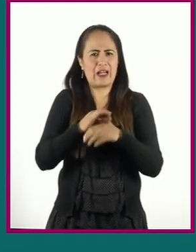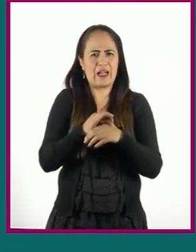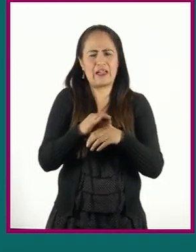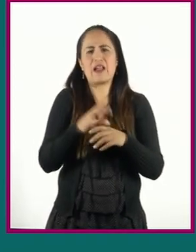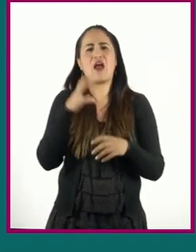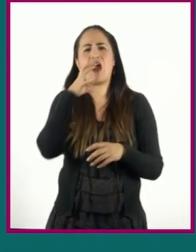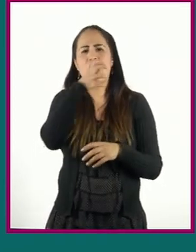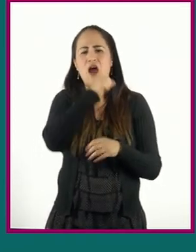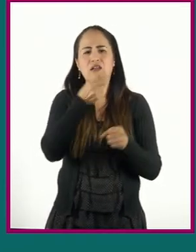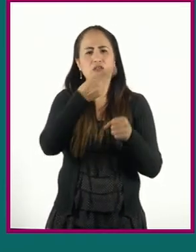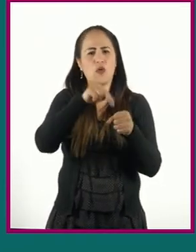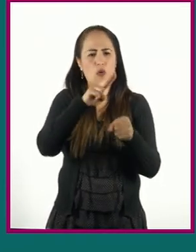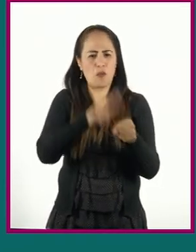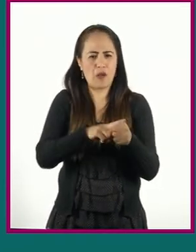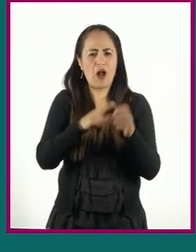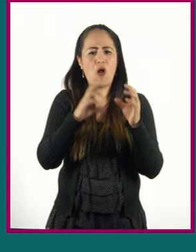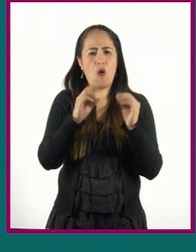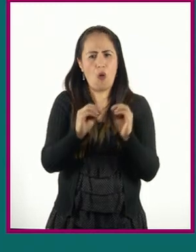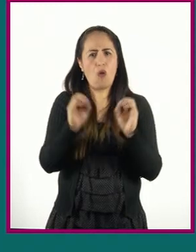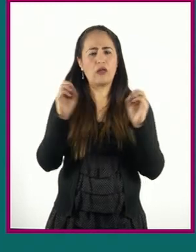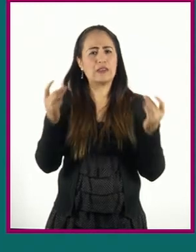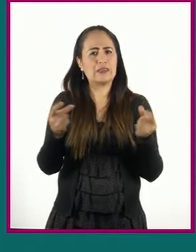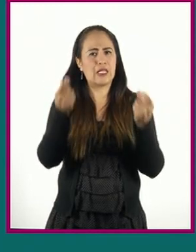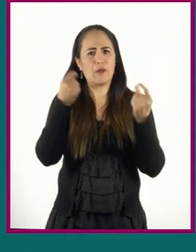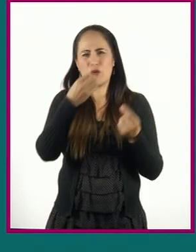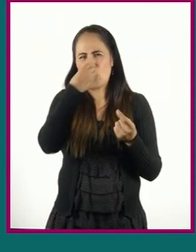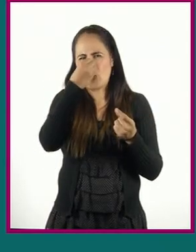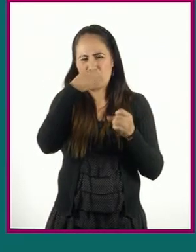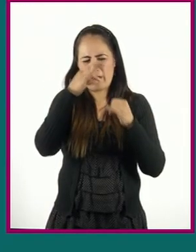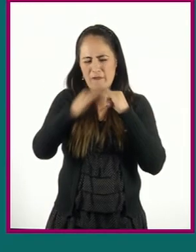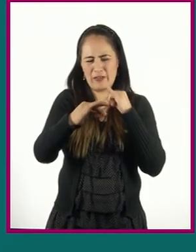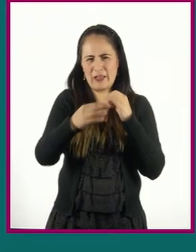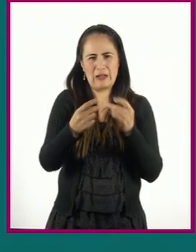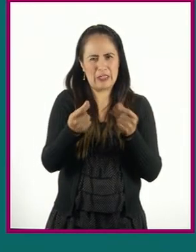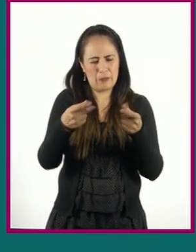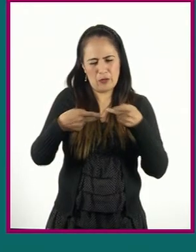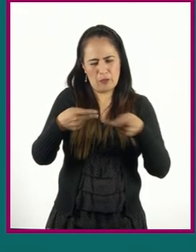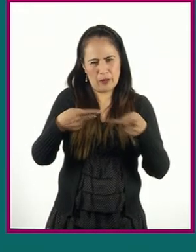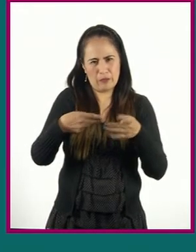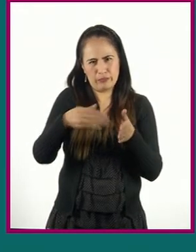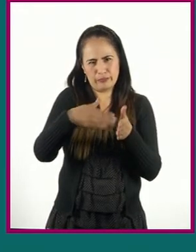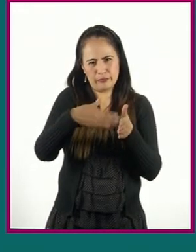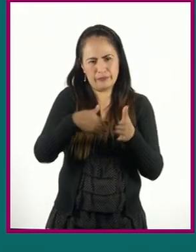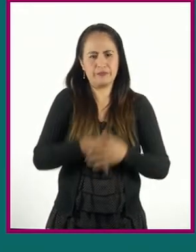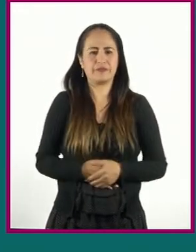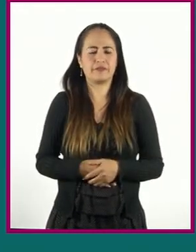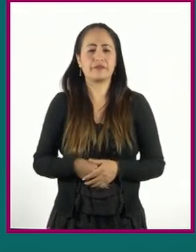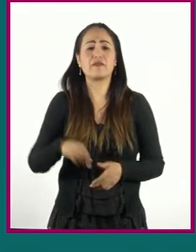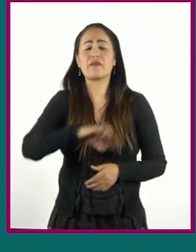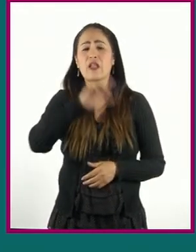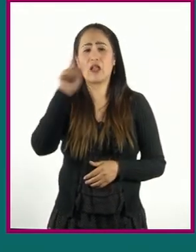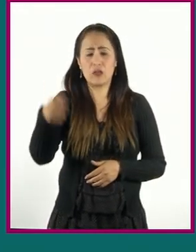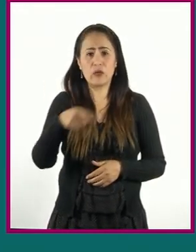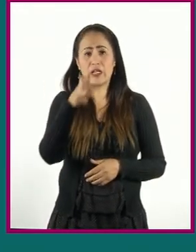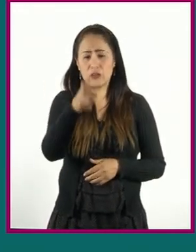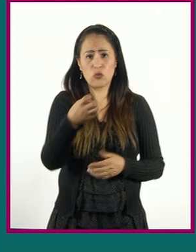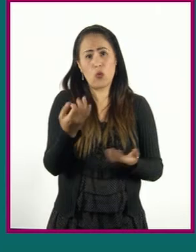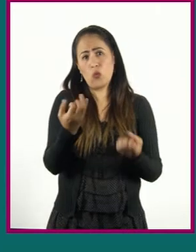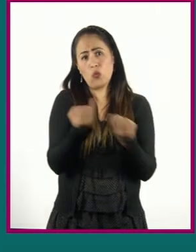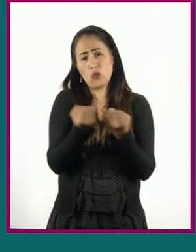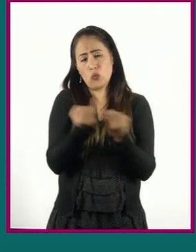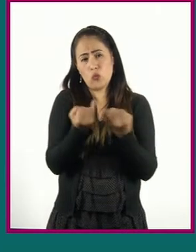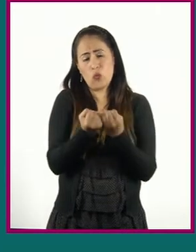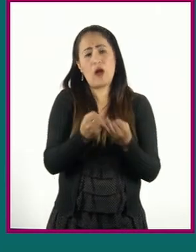pasteles o postres de forma rápida. Las microondas se han empleado en otras industrias, como en